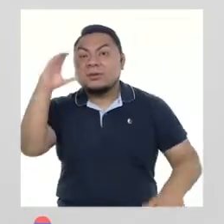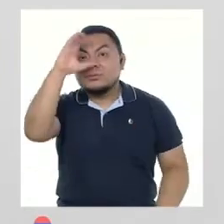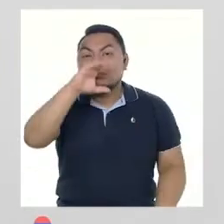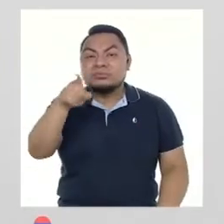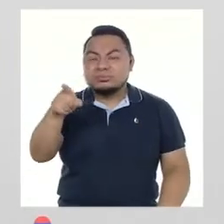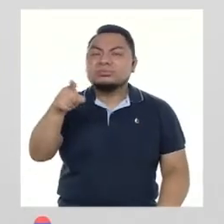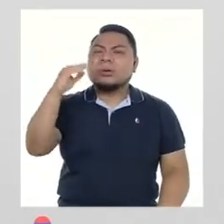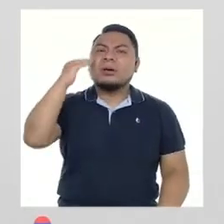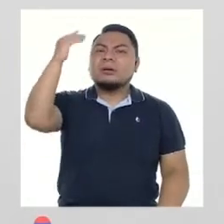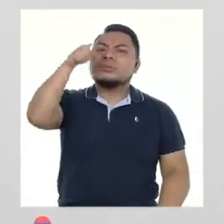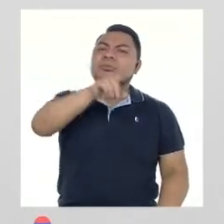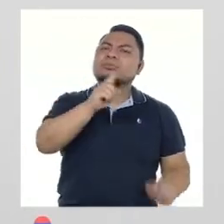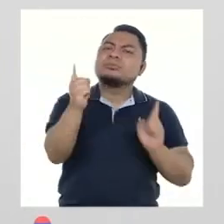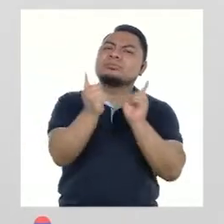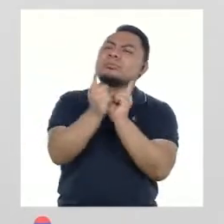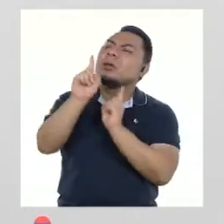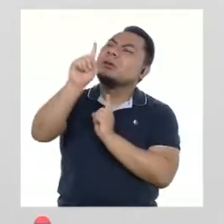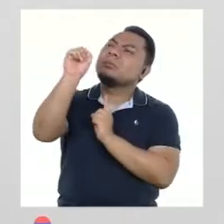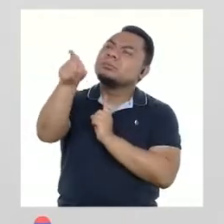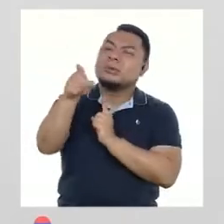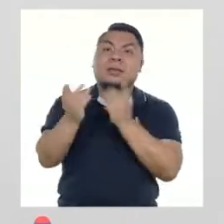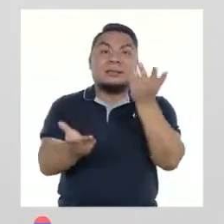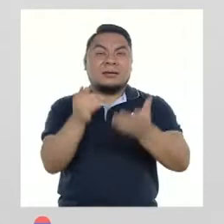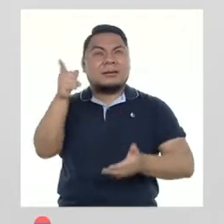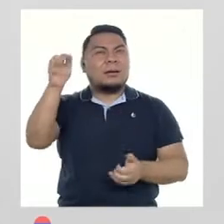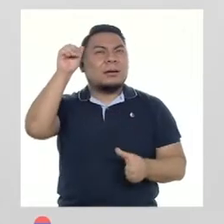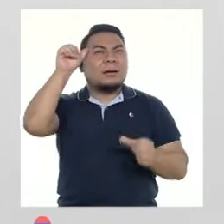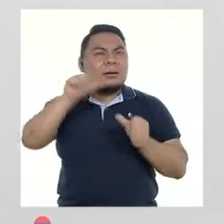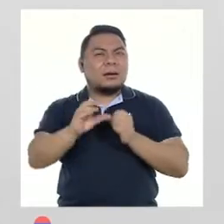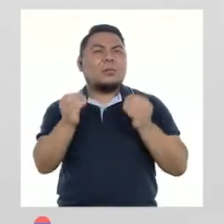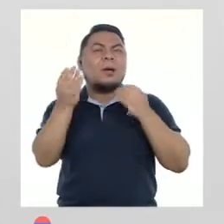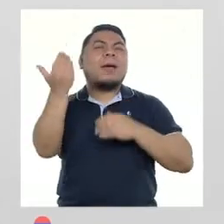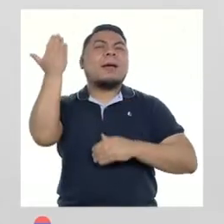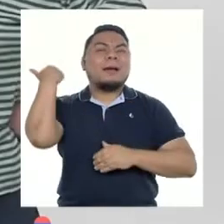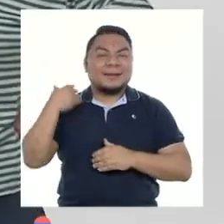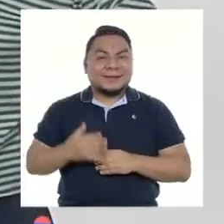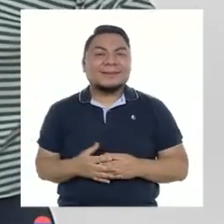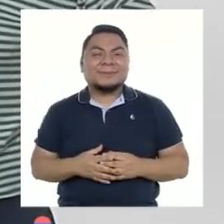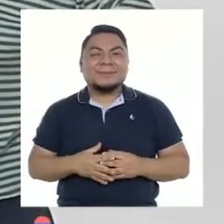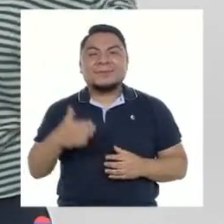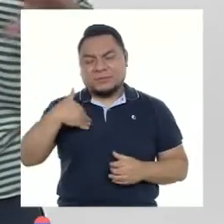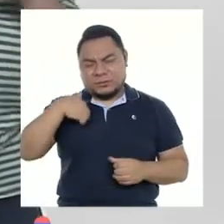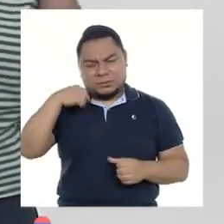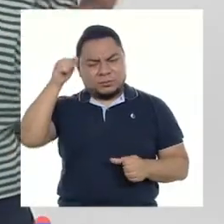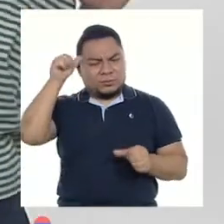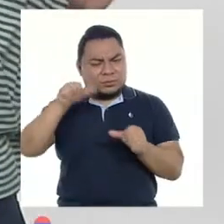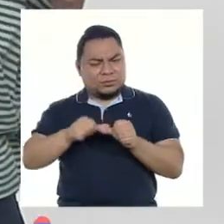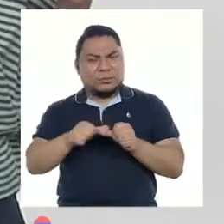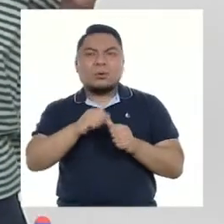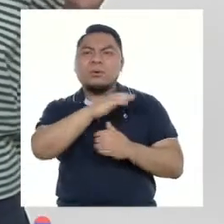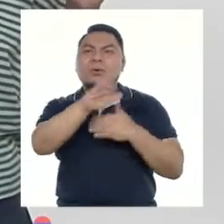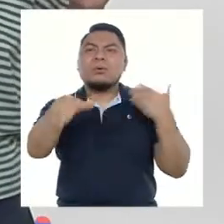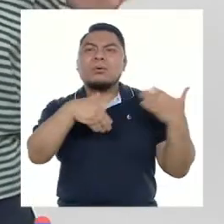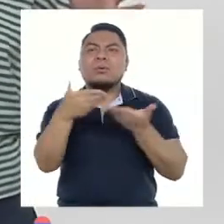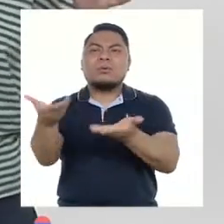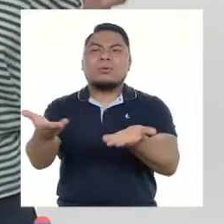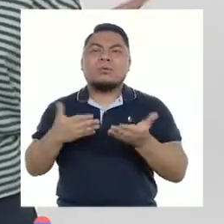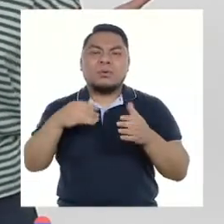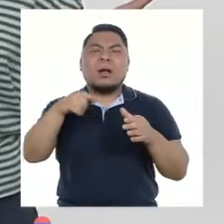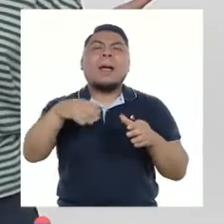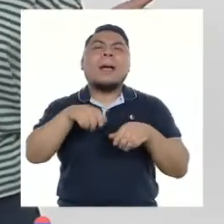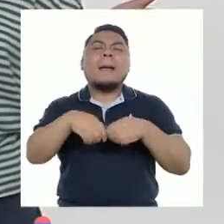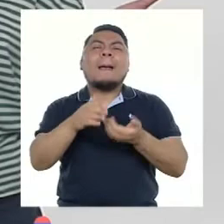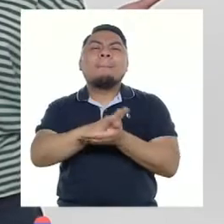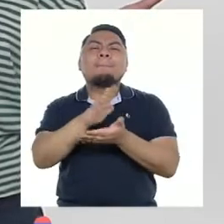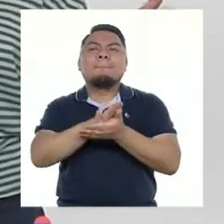los adultos y pregúntenles. Tal vez ellos recuerden cómo era. Yo recuerdo que todo me lo daban envuelto en